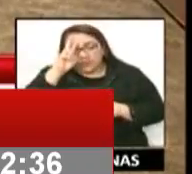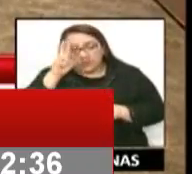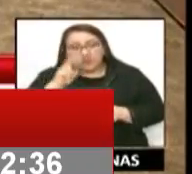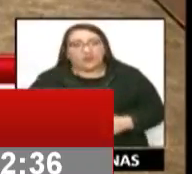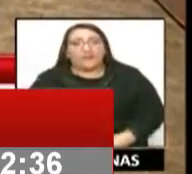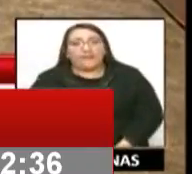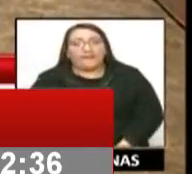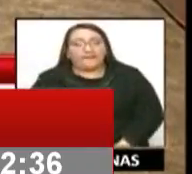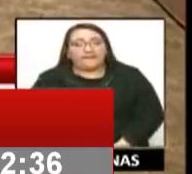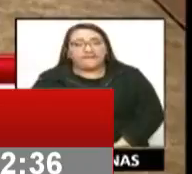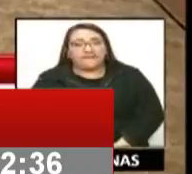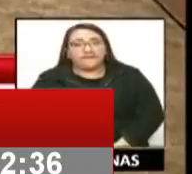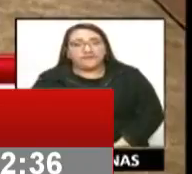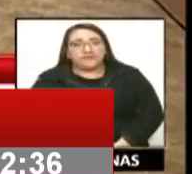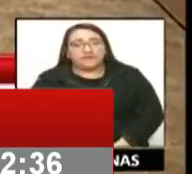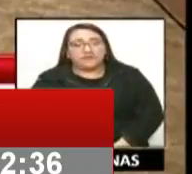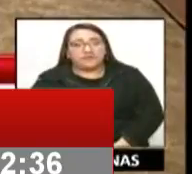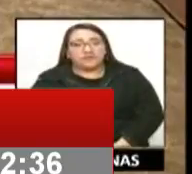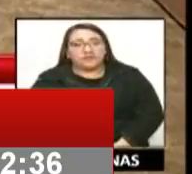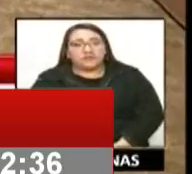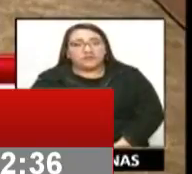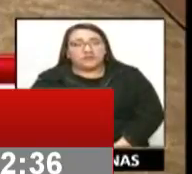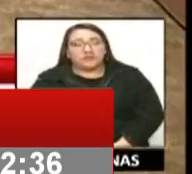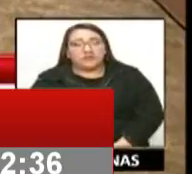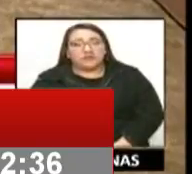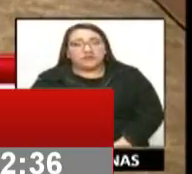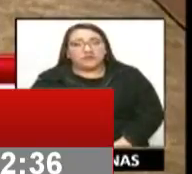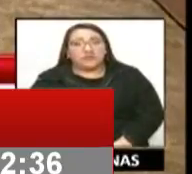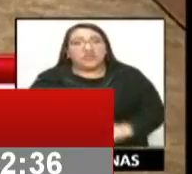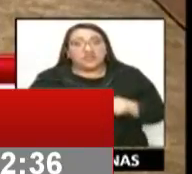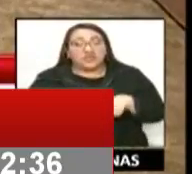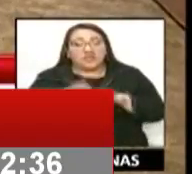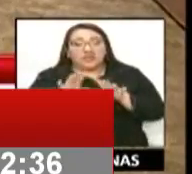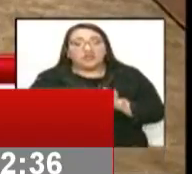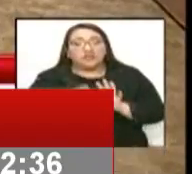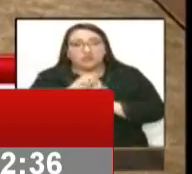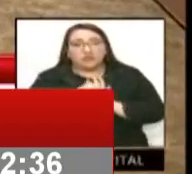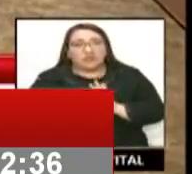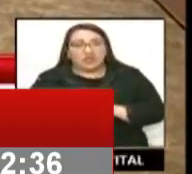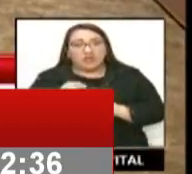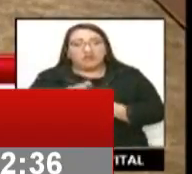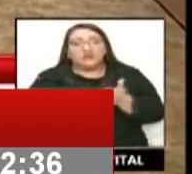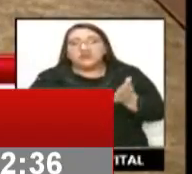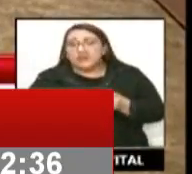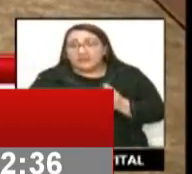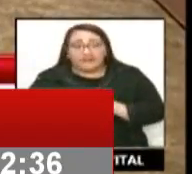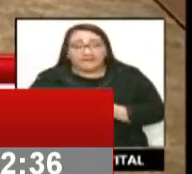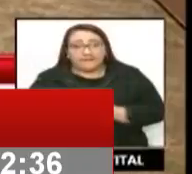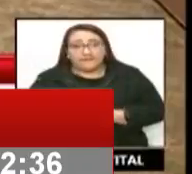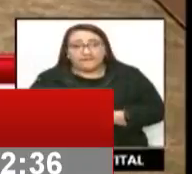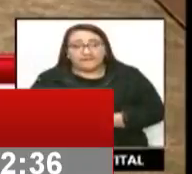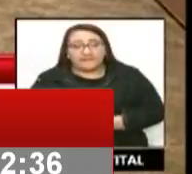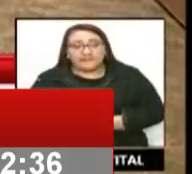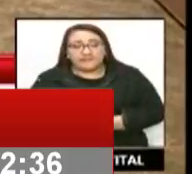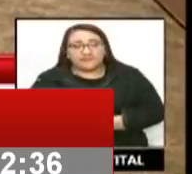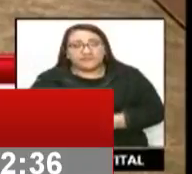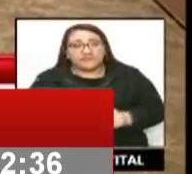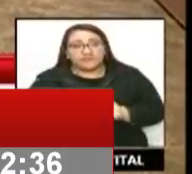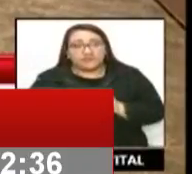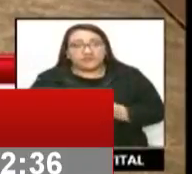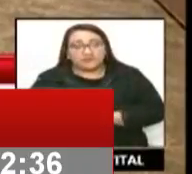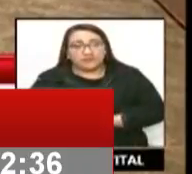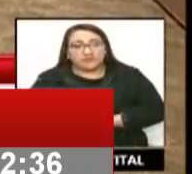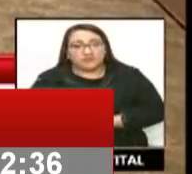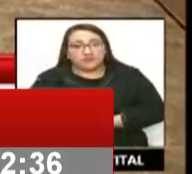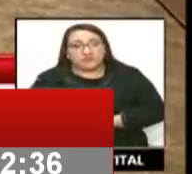artículo 90, precisamente referente a la bicameralidad y el número de parlamentarios. En un inicio, esta sesión se